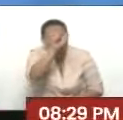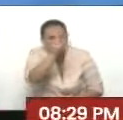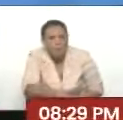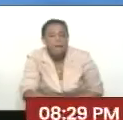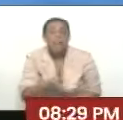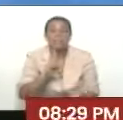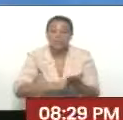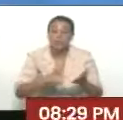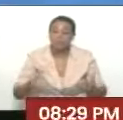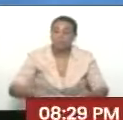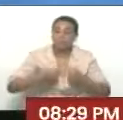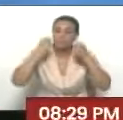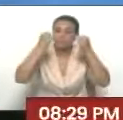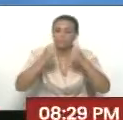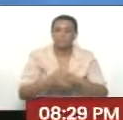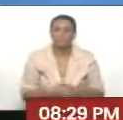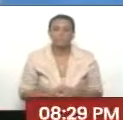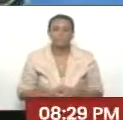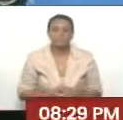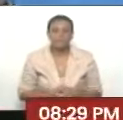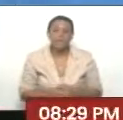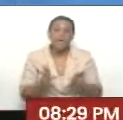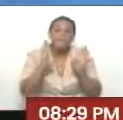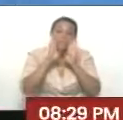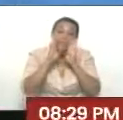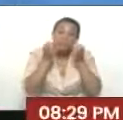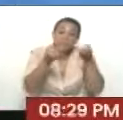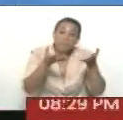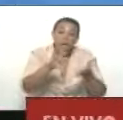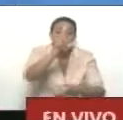que la verdad triunfará. Es mi mensaje a Jorge Glass, Patricia.